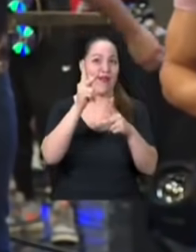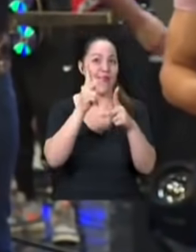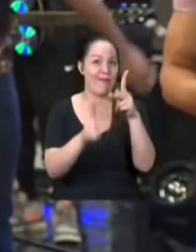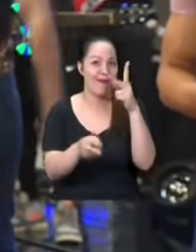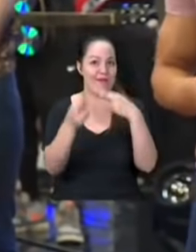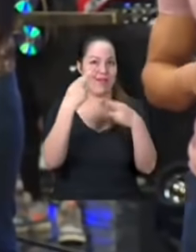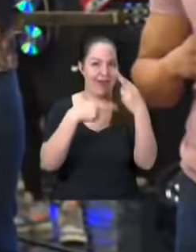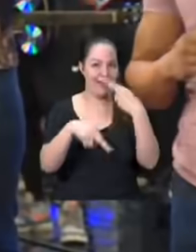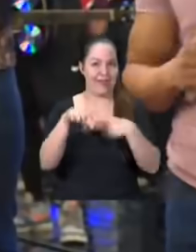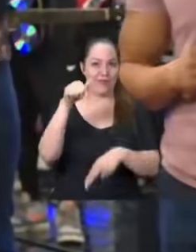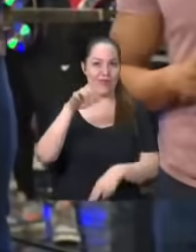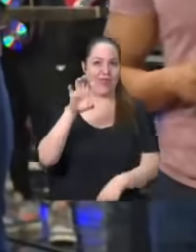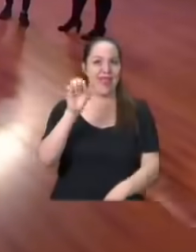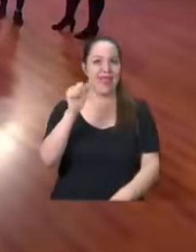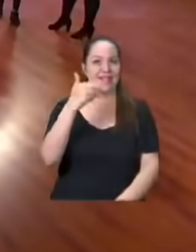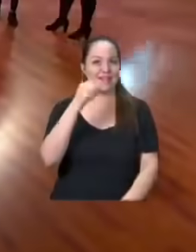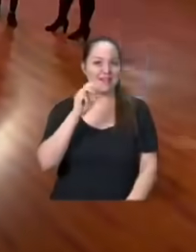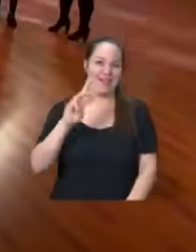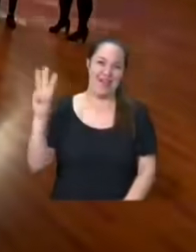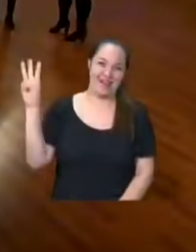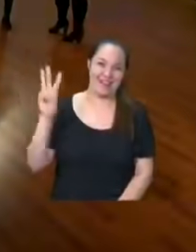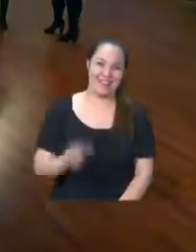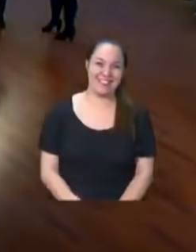a... ¡Eso!